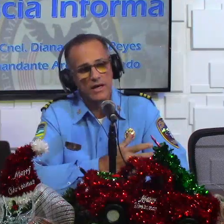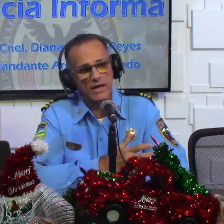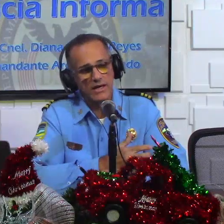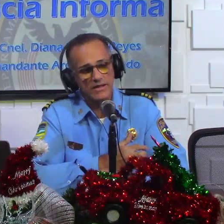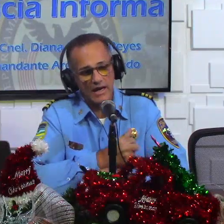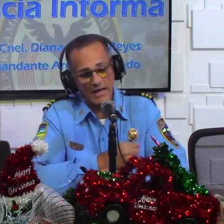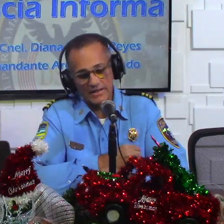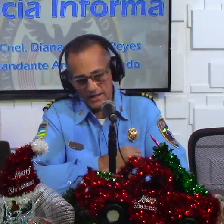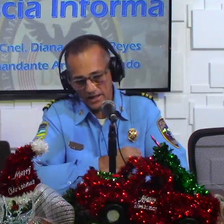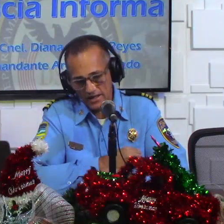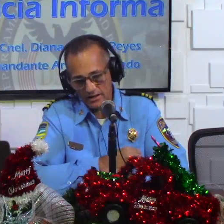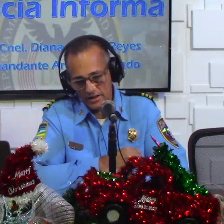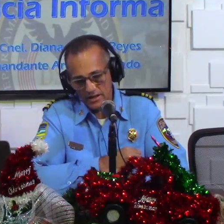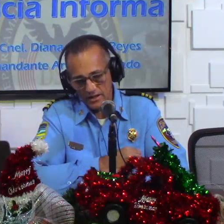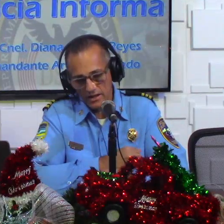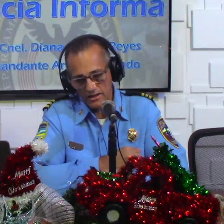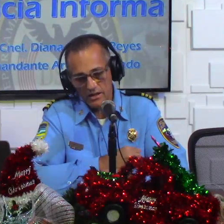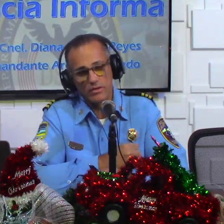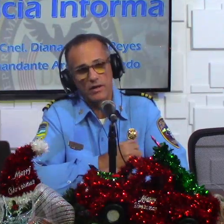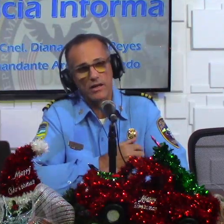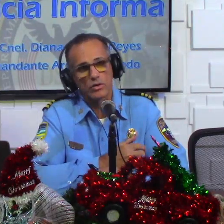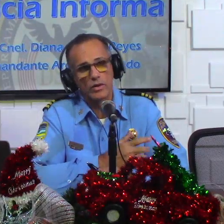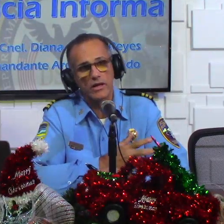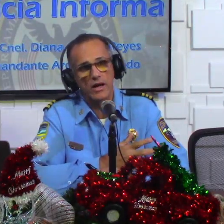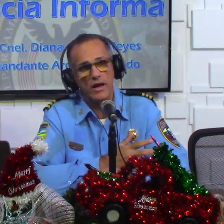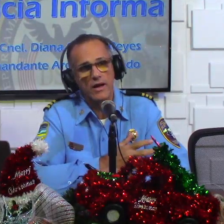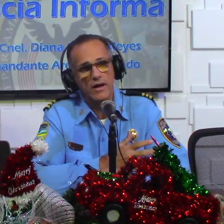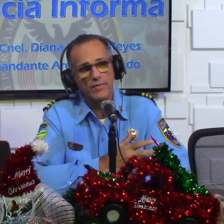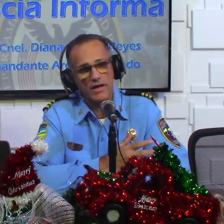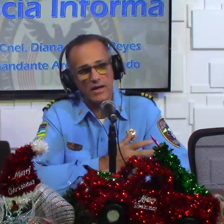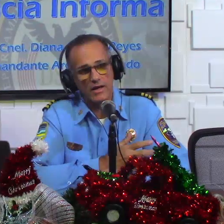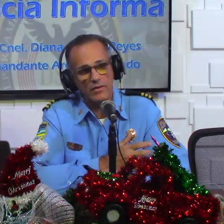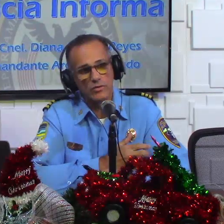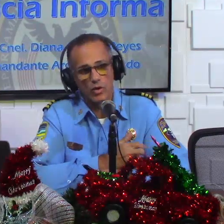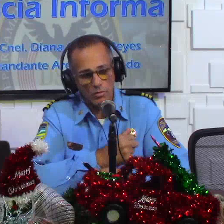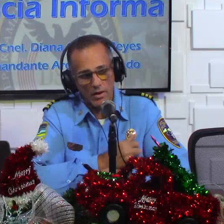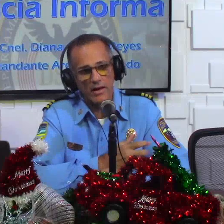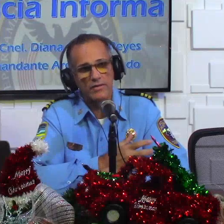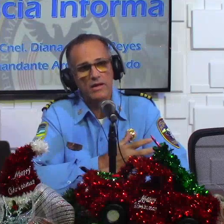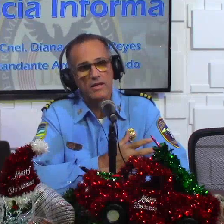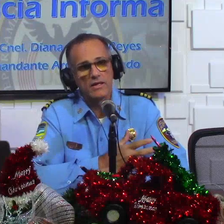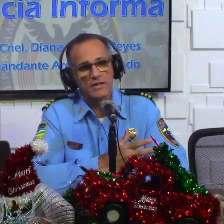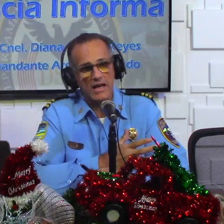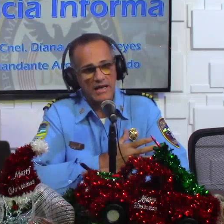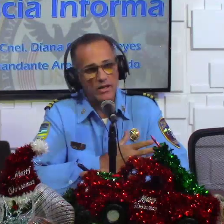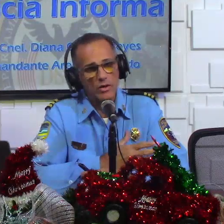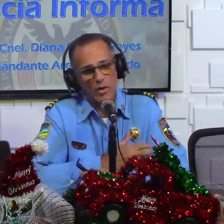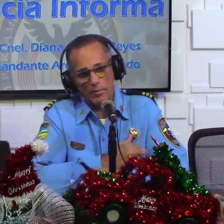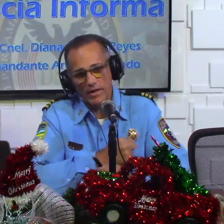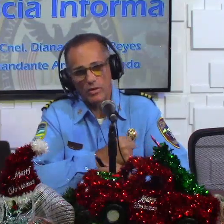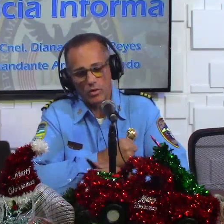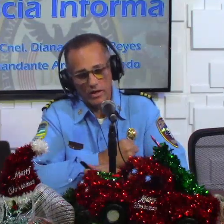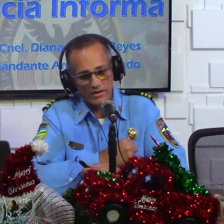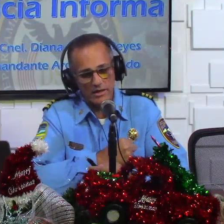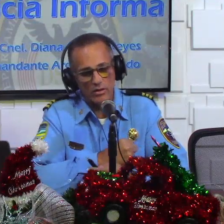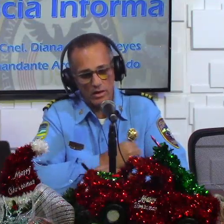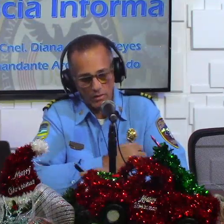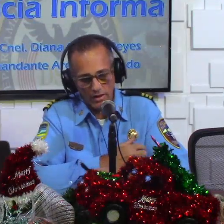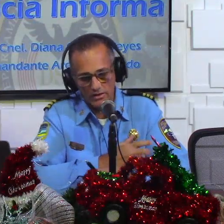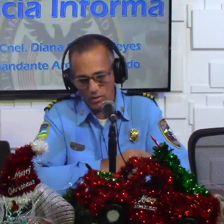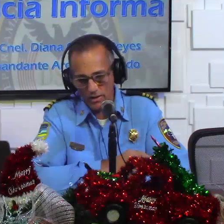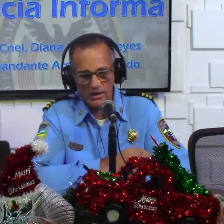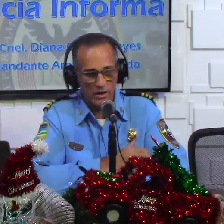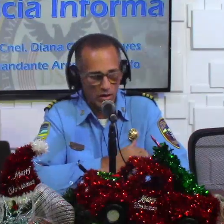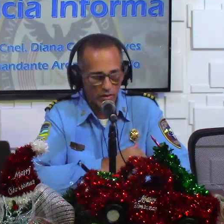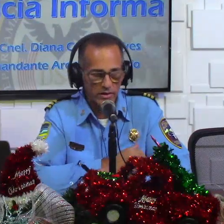y salir hacia adelante y hacer una subida normal saliendo y rompiendo con el ciclo